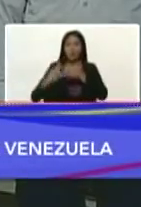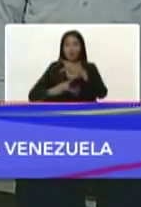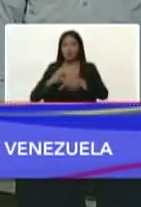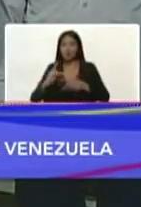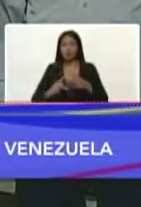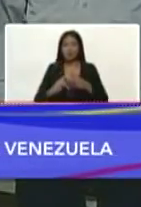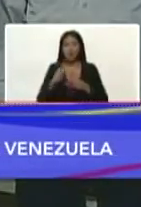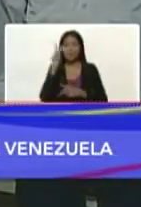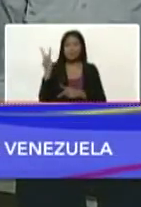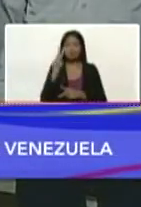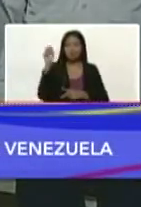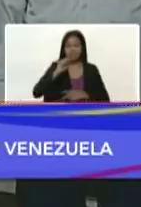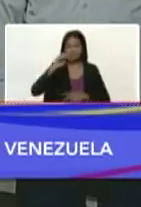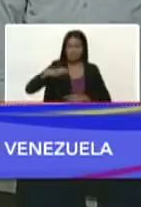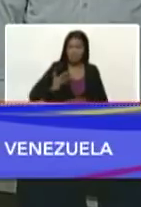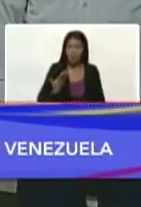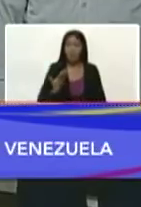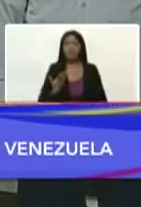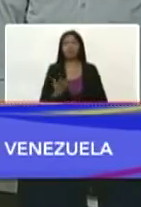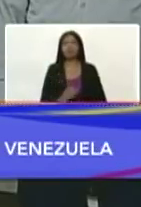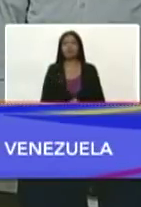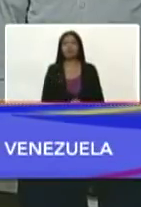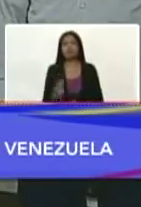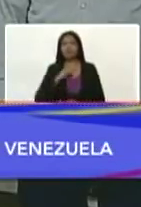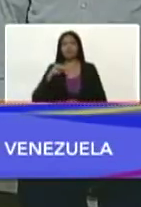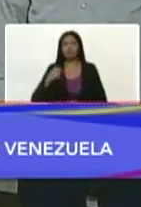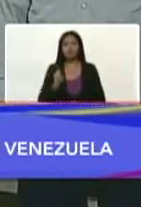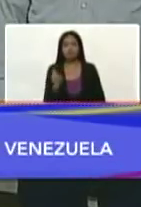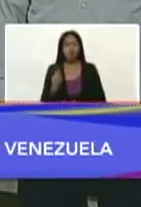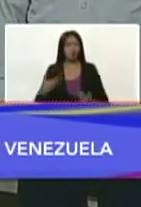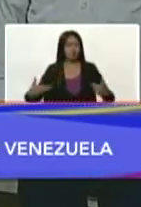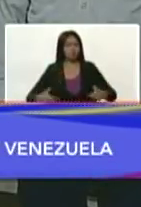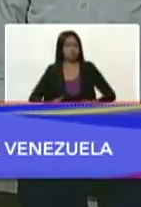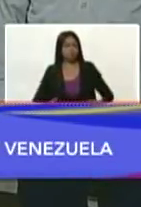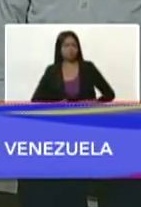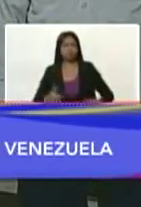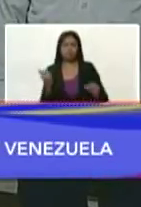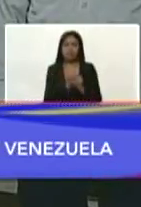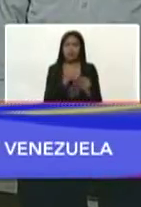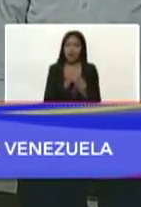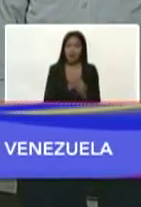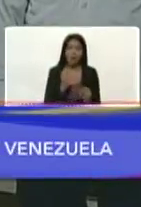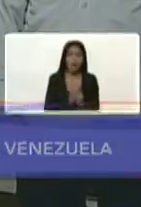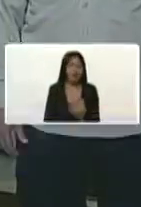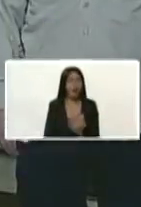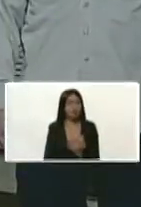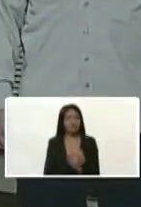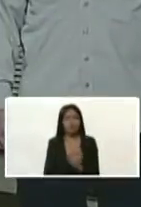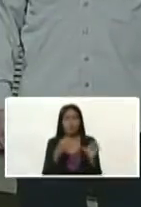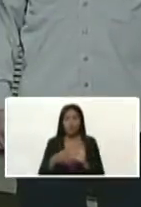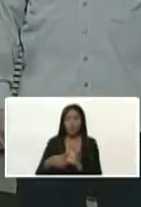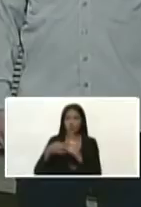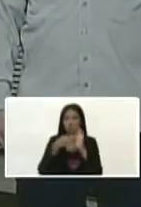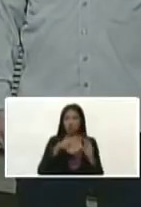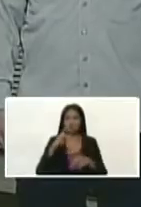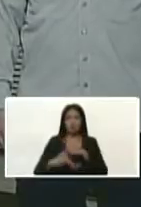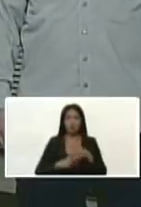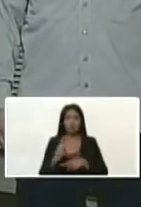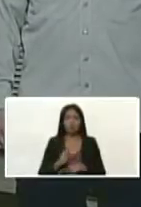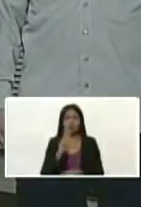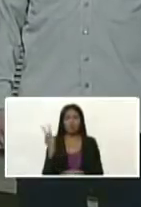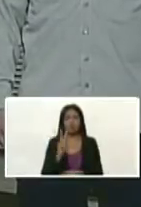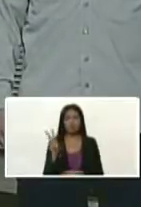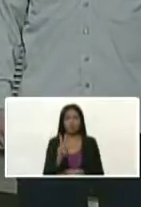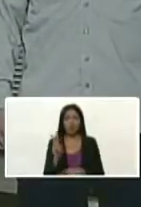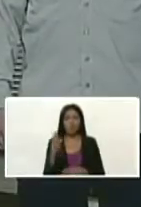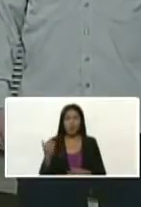productivo a Venezuela, si se puede. Estamos incansablemente trabajando por la articulación productiva de Venezuela, por